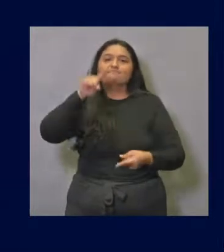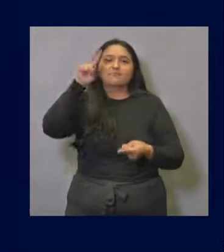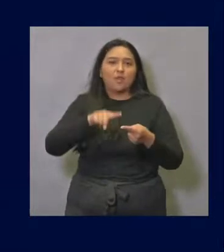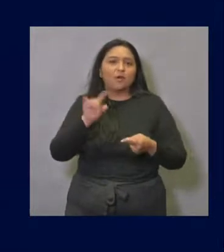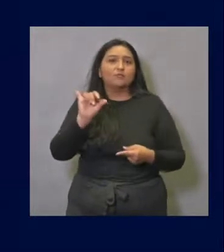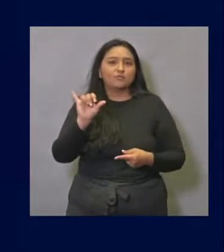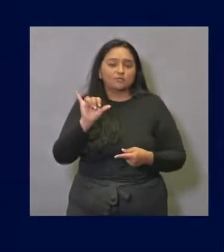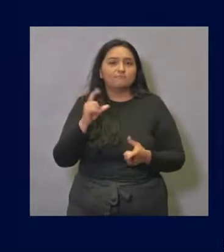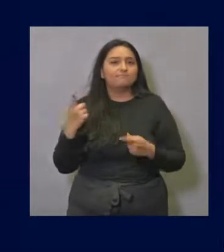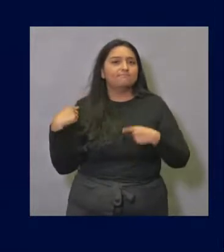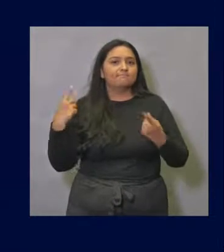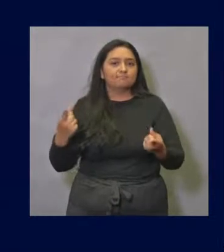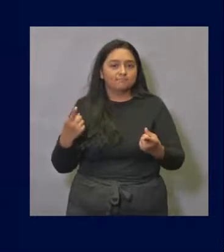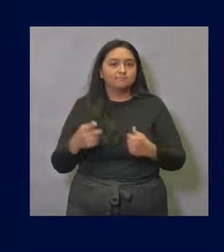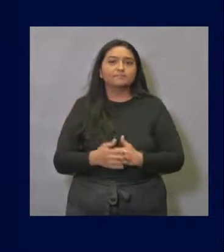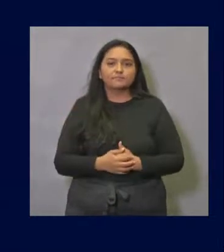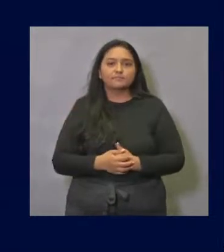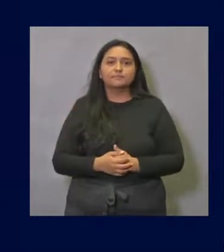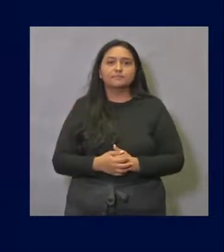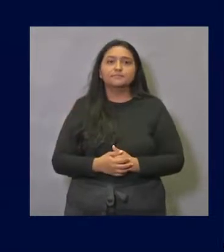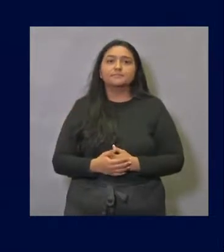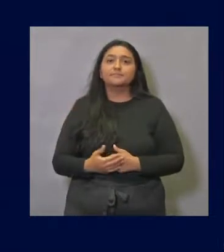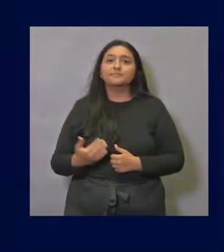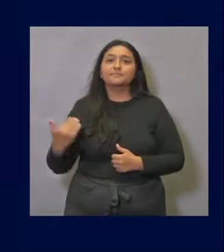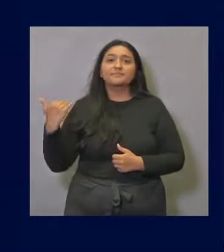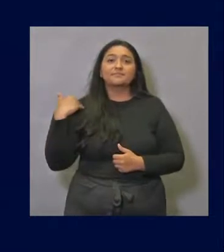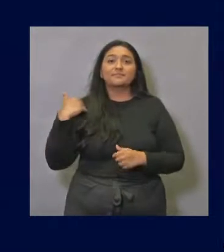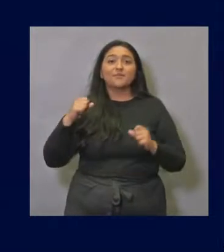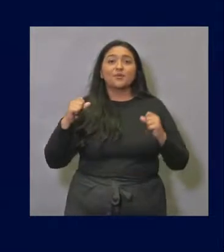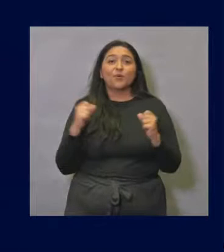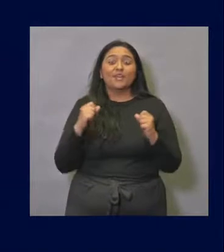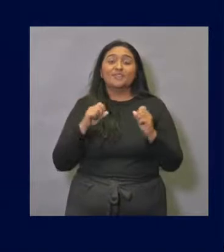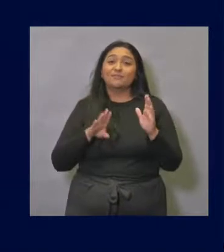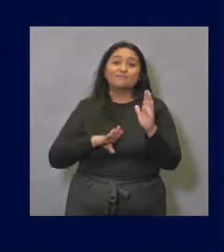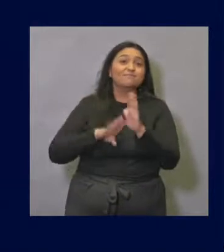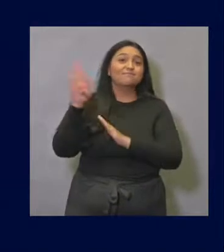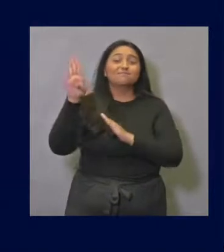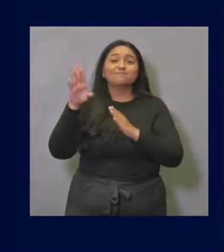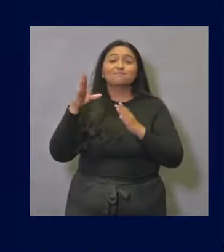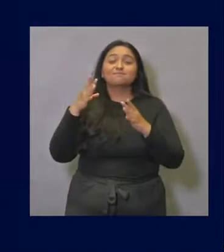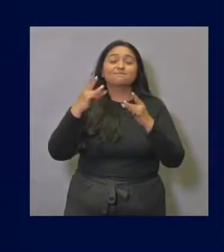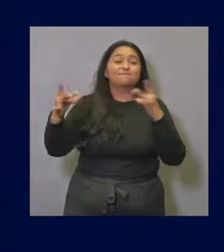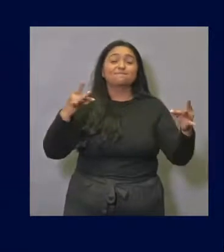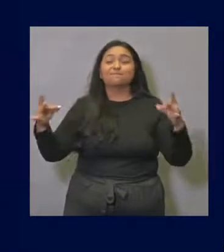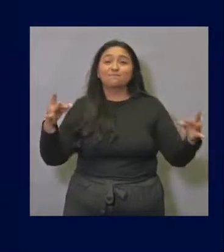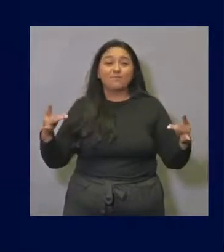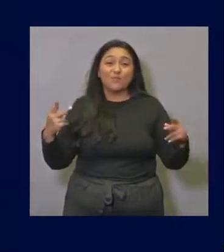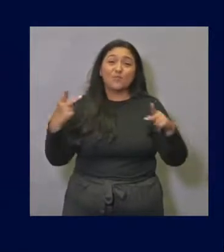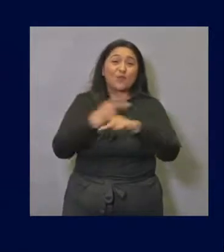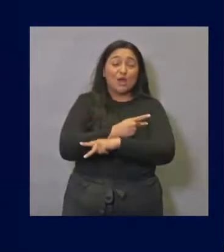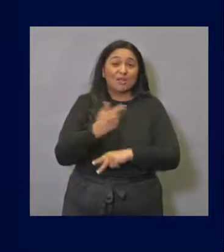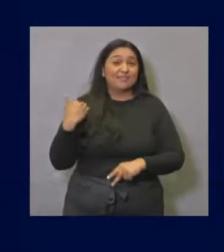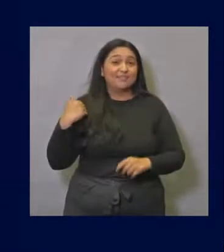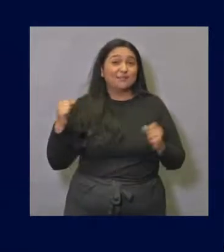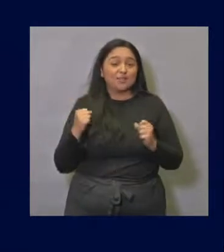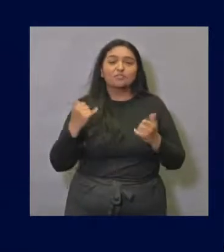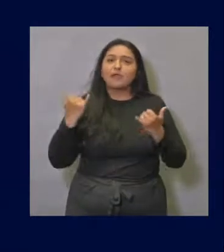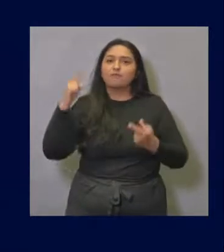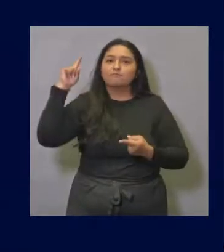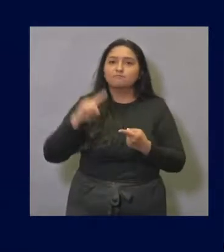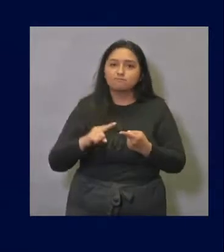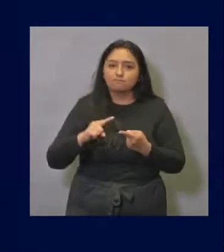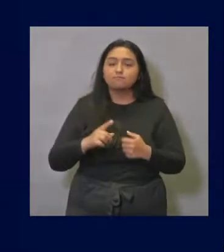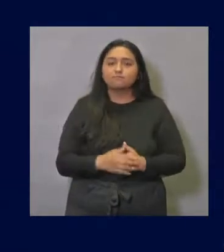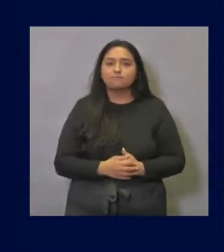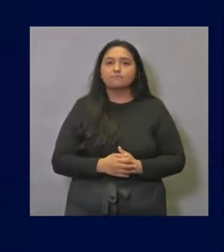significativamente desde el aumento repentino del invierno, cuando la pandemia estaba en su peor momento. Ciertamente,